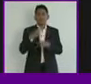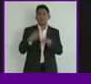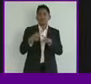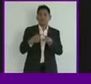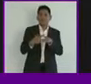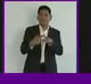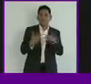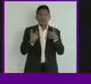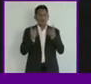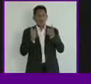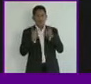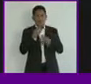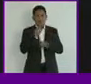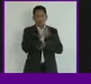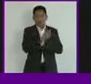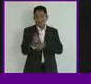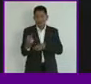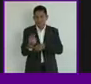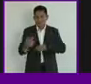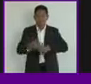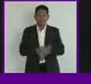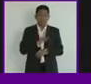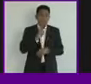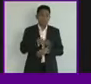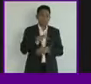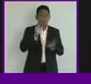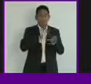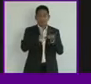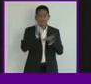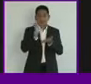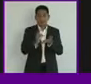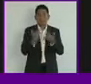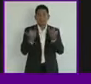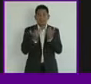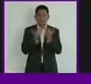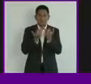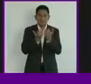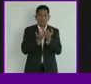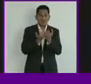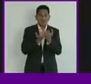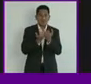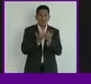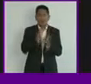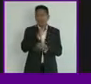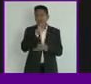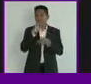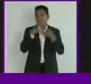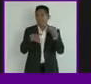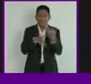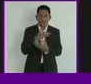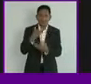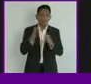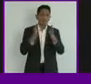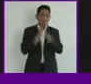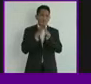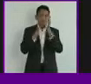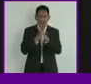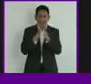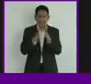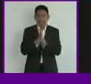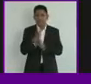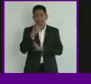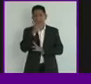sociedad. Igualmente, no puedo dejar de agradecer o hacer alguna mención, desde luego muy humildemente, a todas y todos los participantes de las mesas